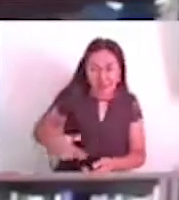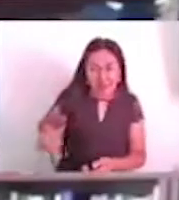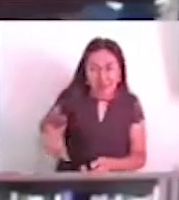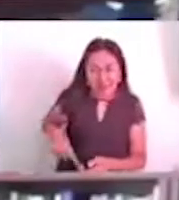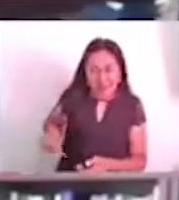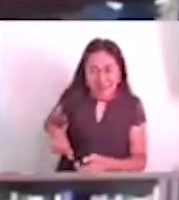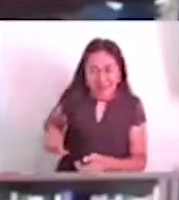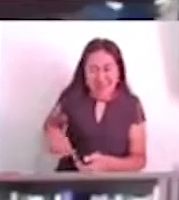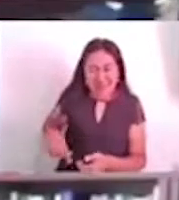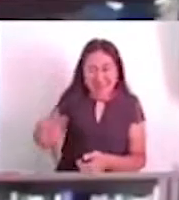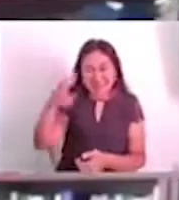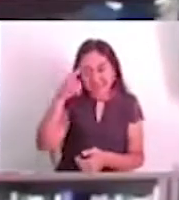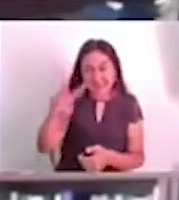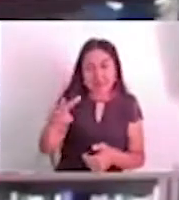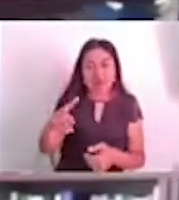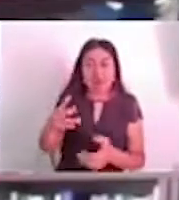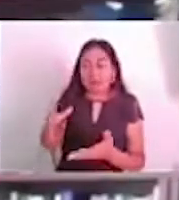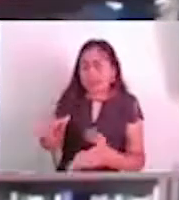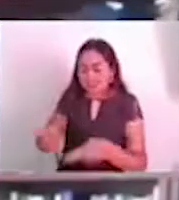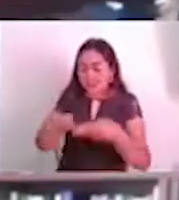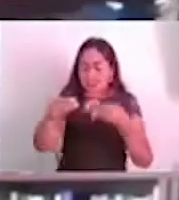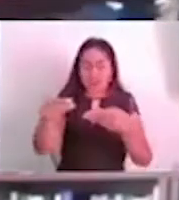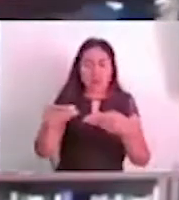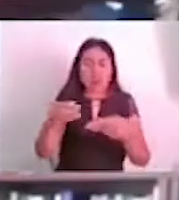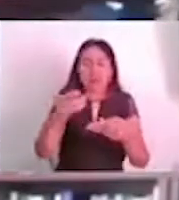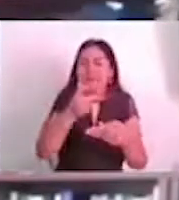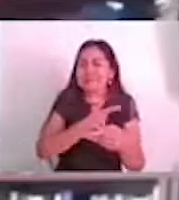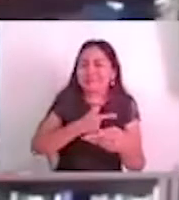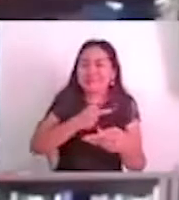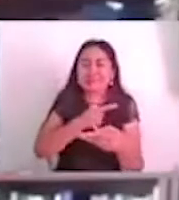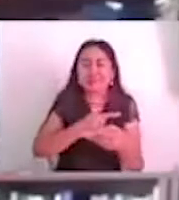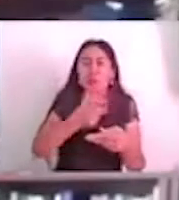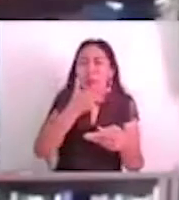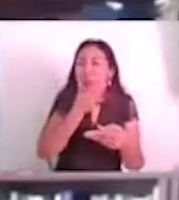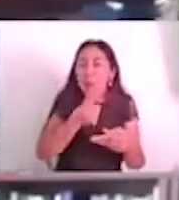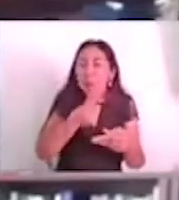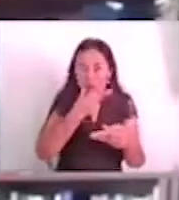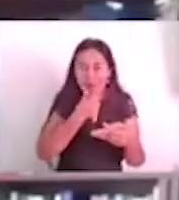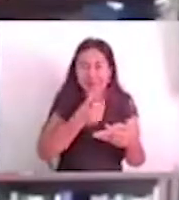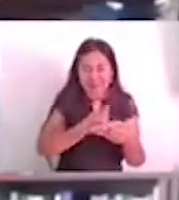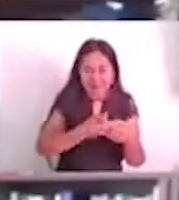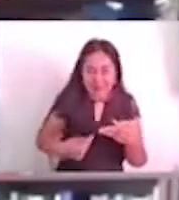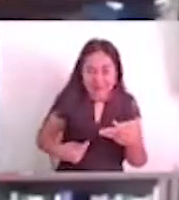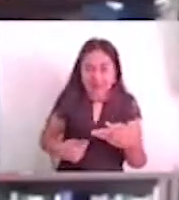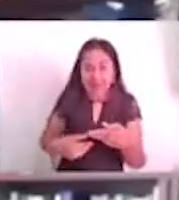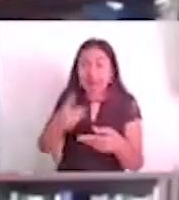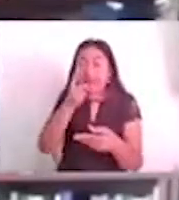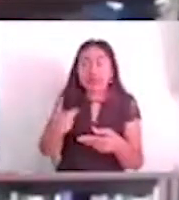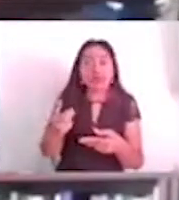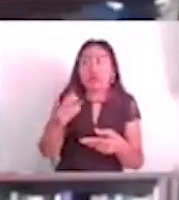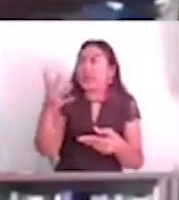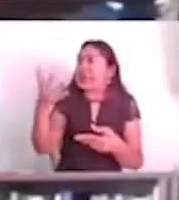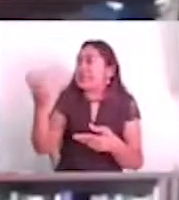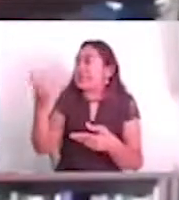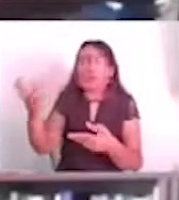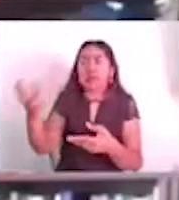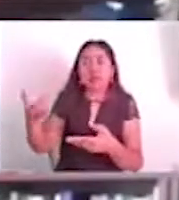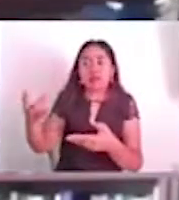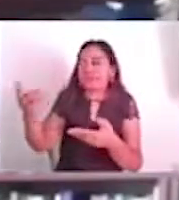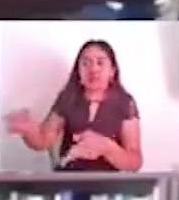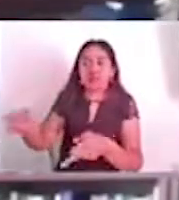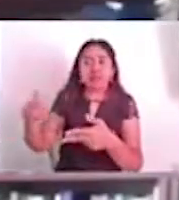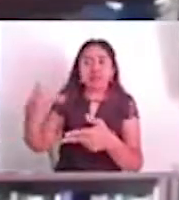hecho yo, porque es una edición muy bonita, que el gobernador pidió 500 y lo regaló. Así, todo